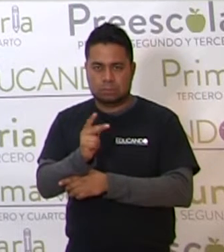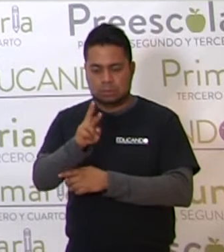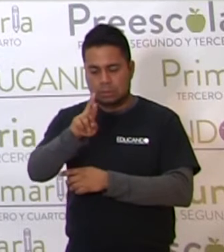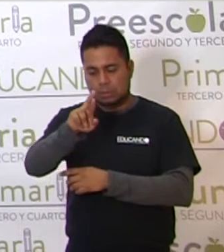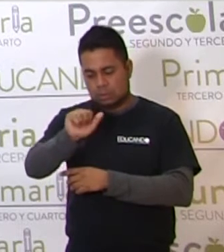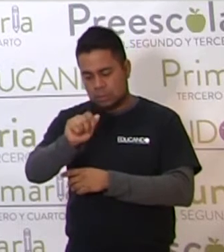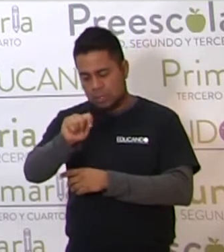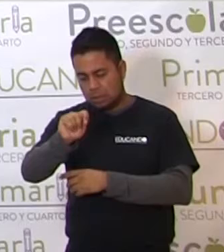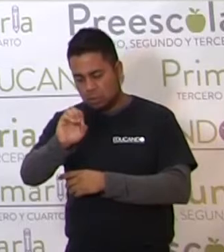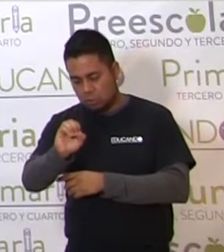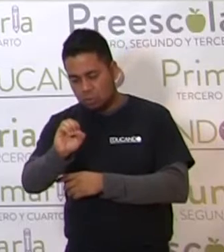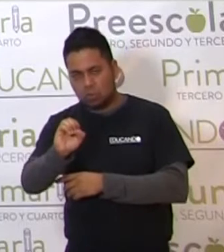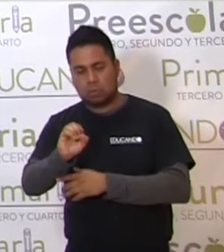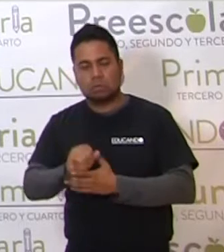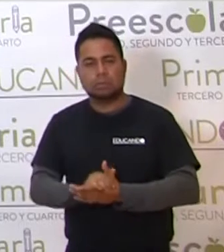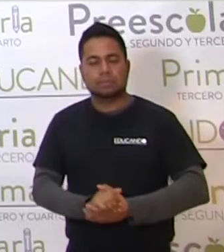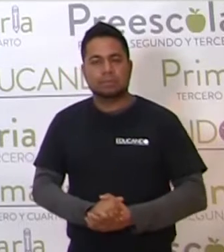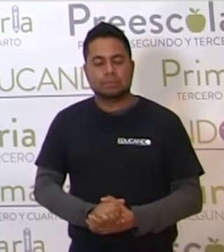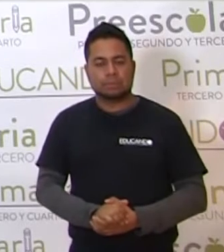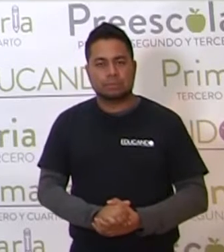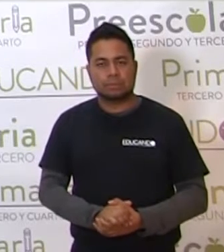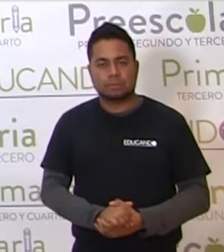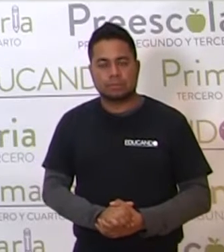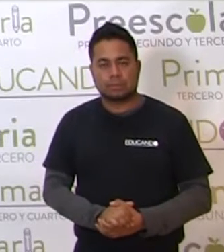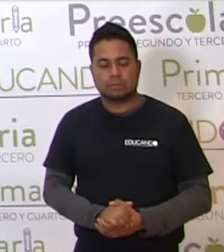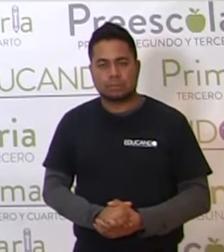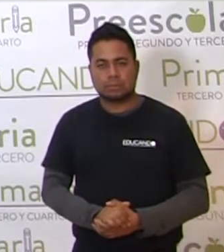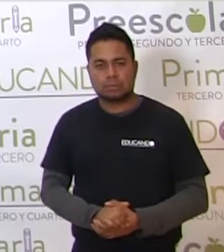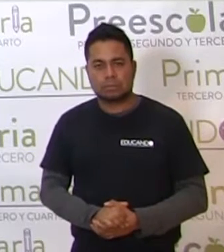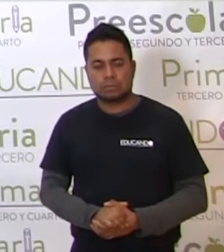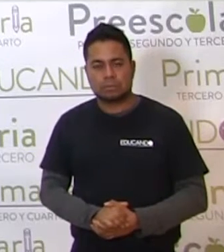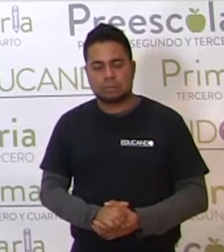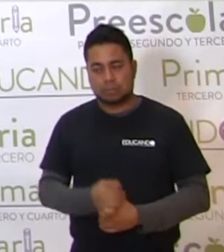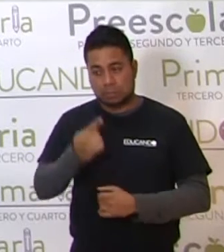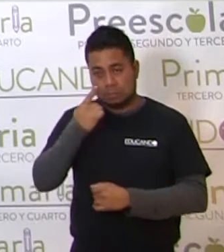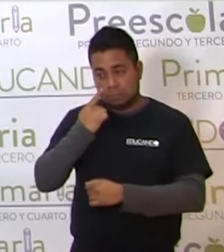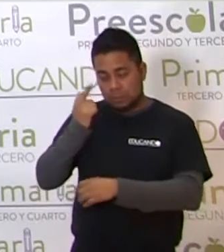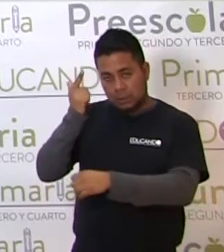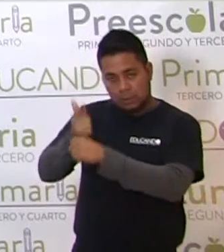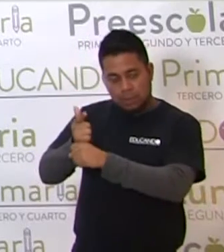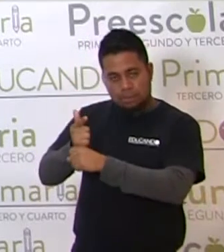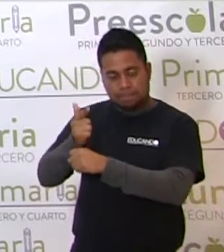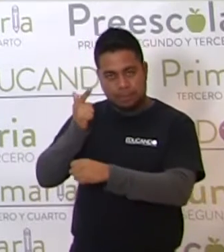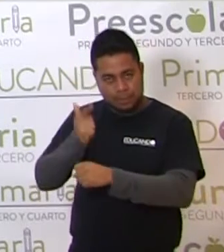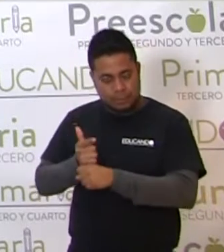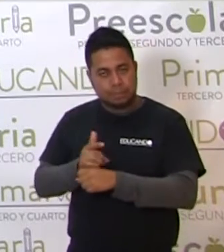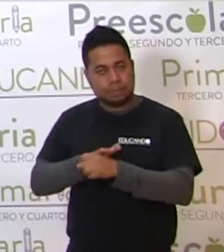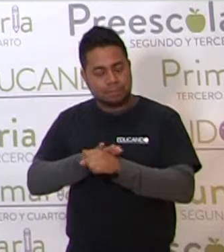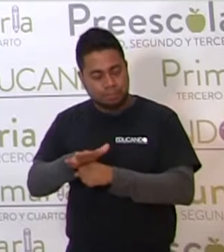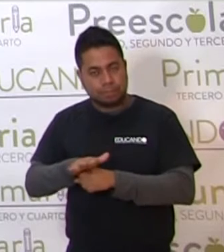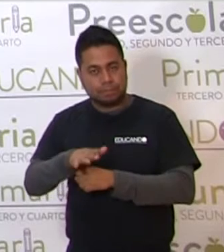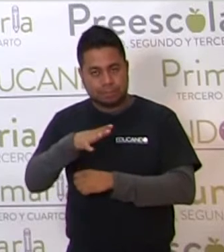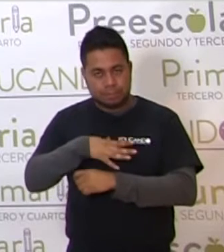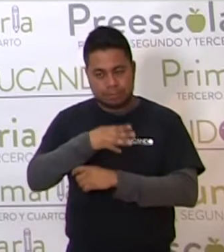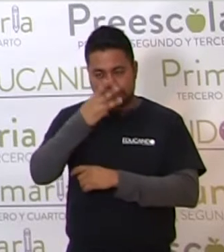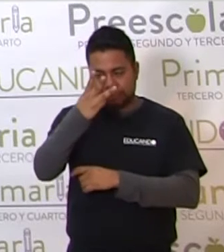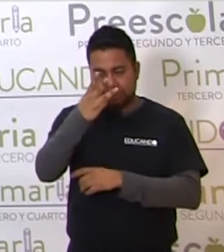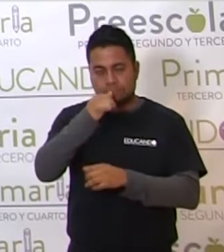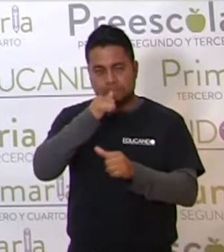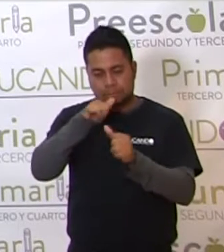rato bien tenemos si te das cuenta tres